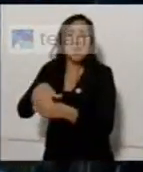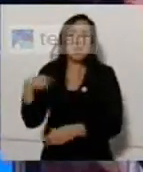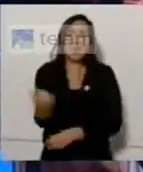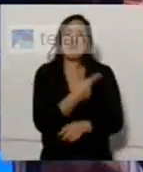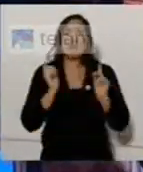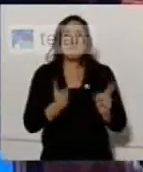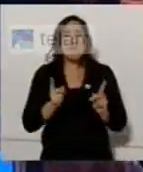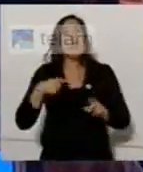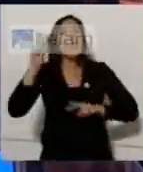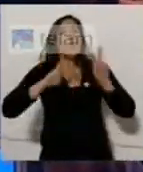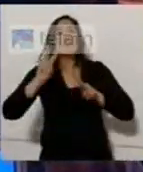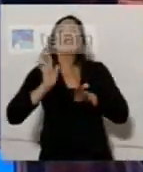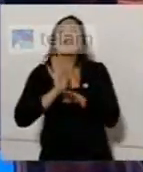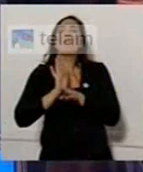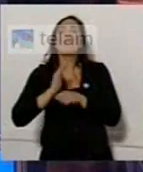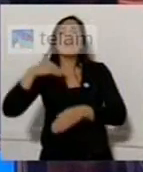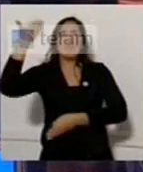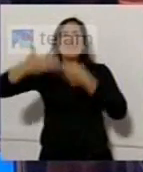abrir las compuertas,